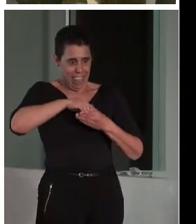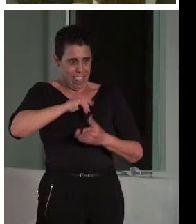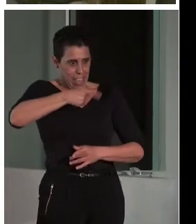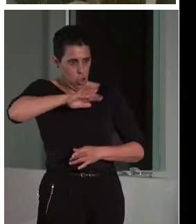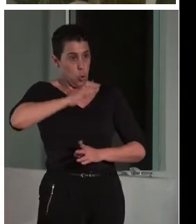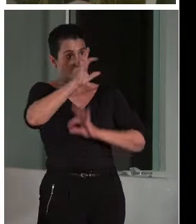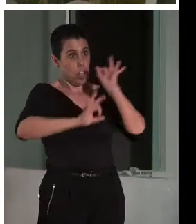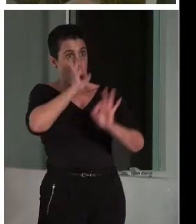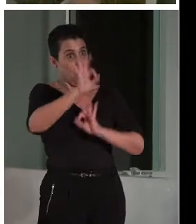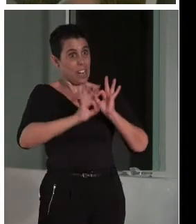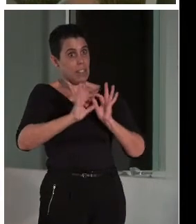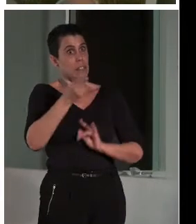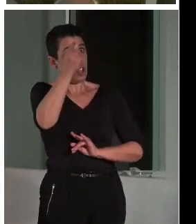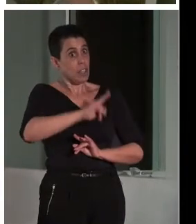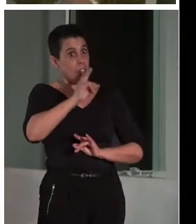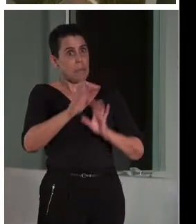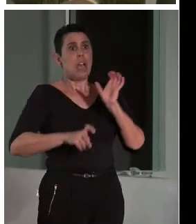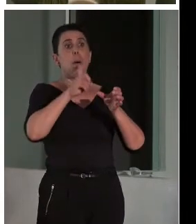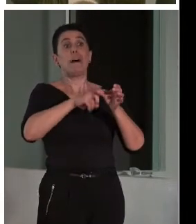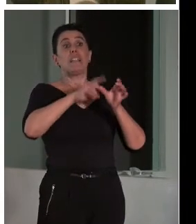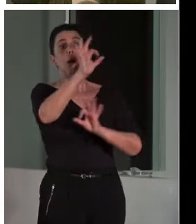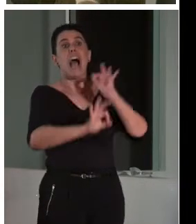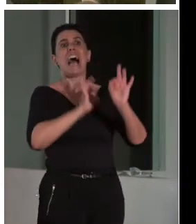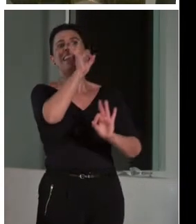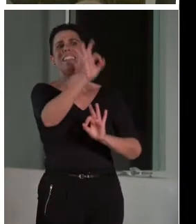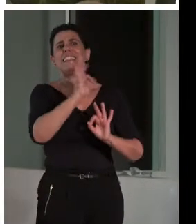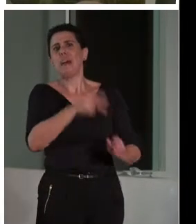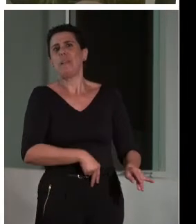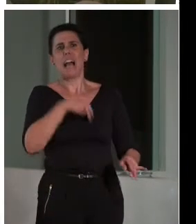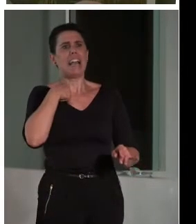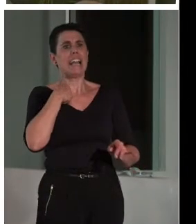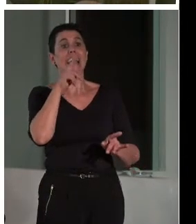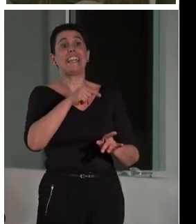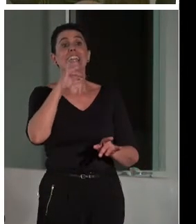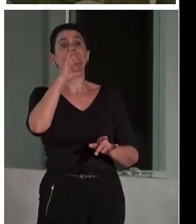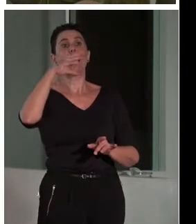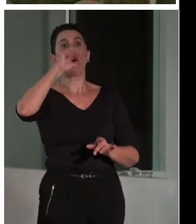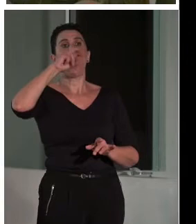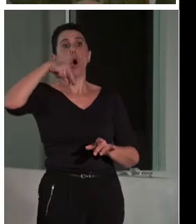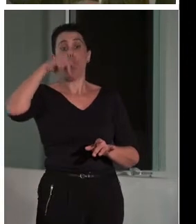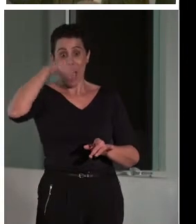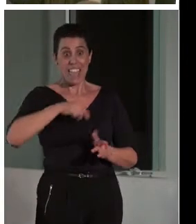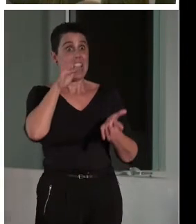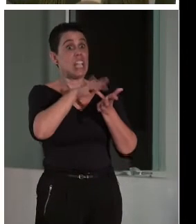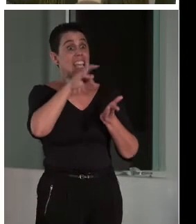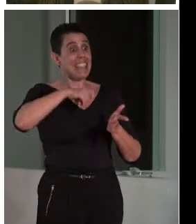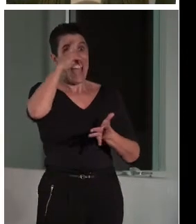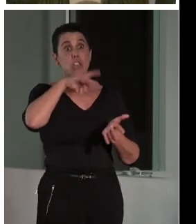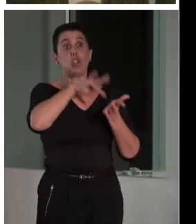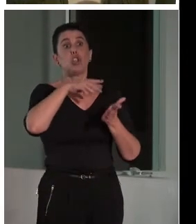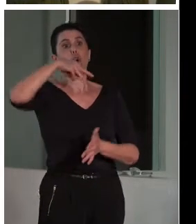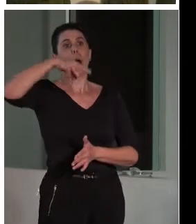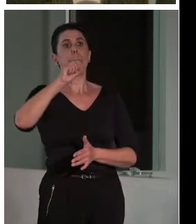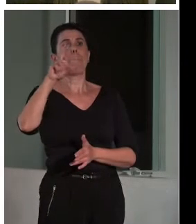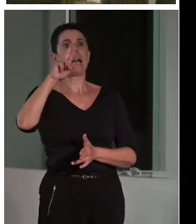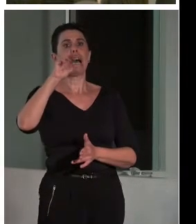participamos en las asambleas generales internacionales de icomos y este año ha sido en marrakech y bueno a propuesta nuestra y también por interés del grupo